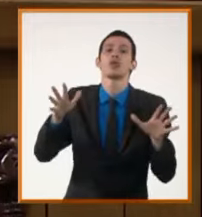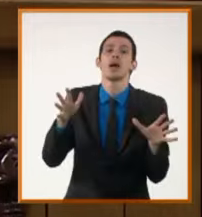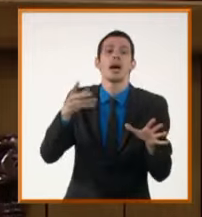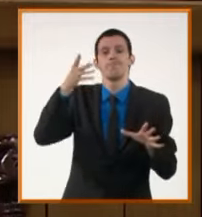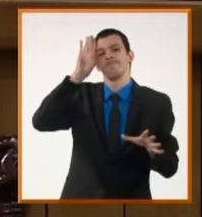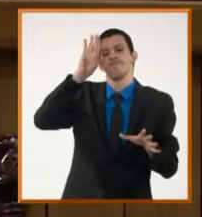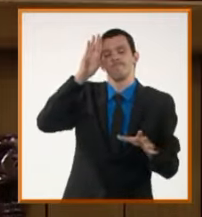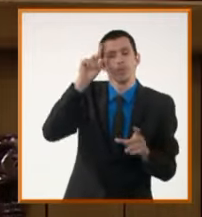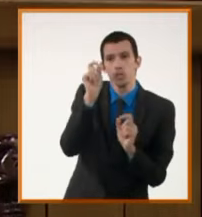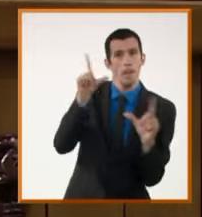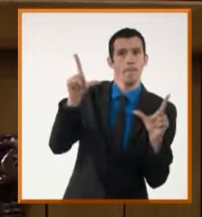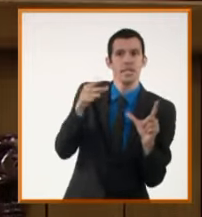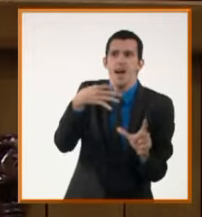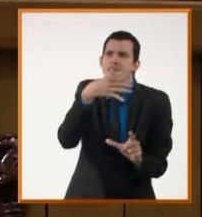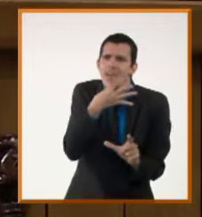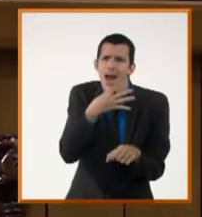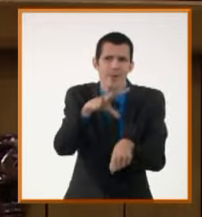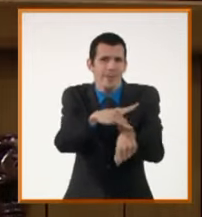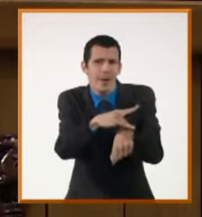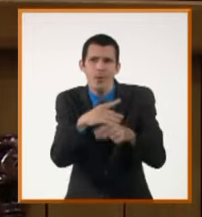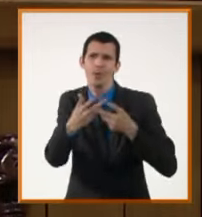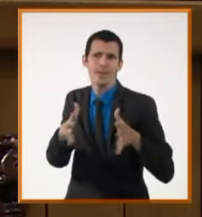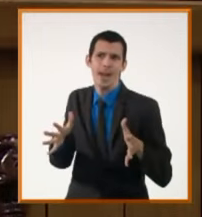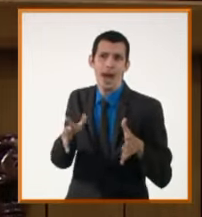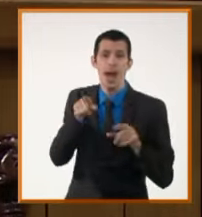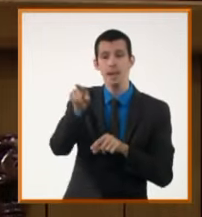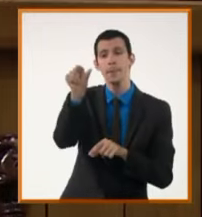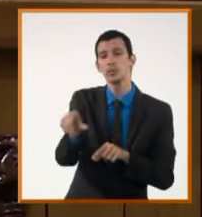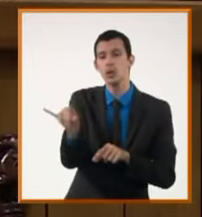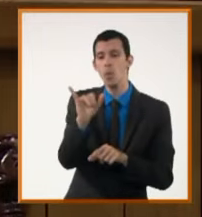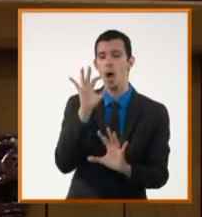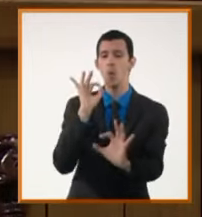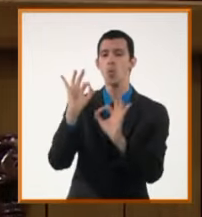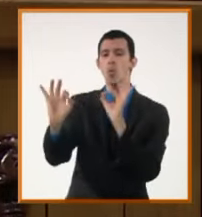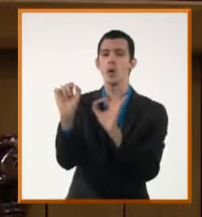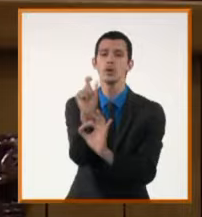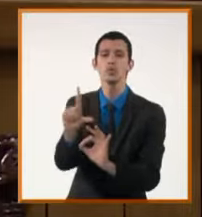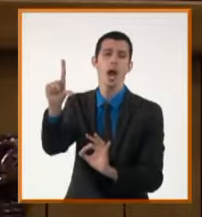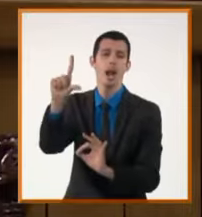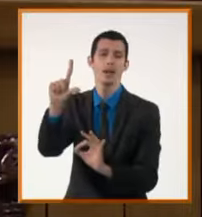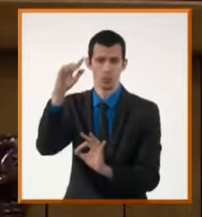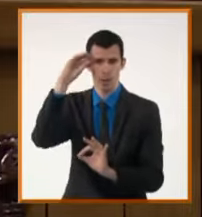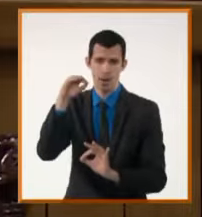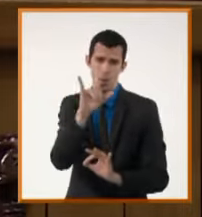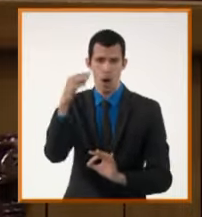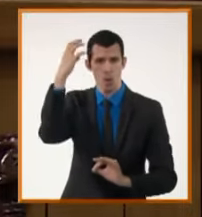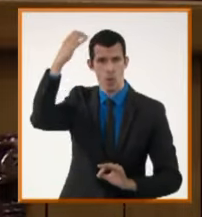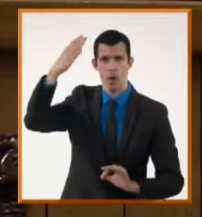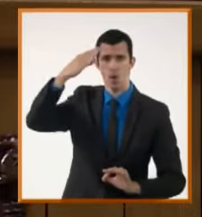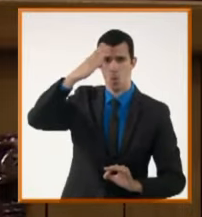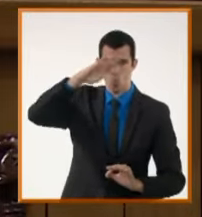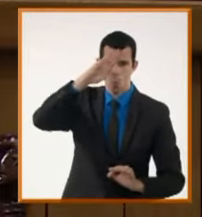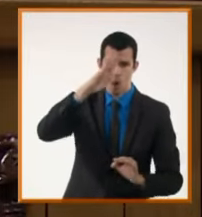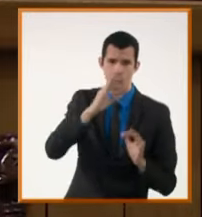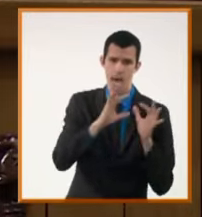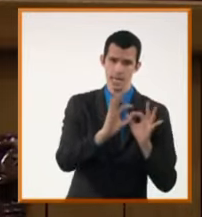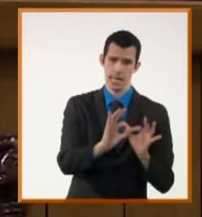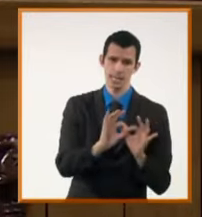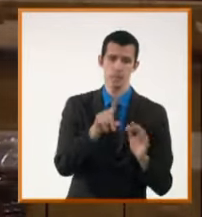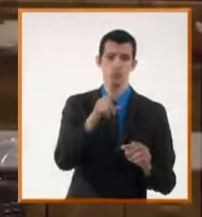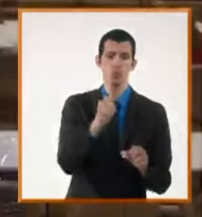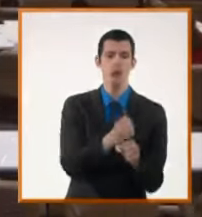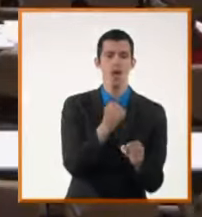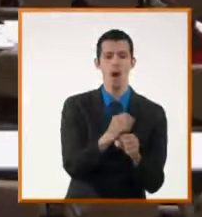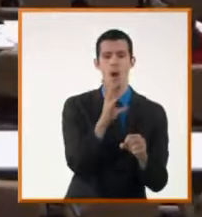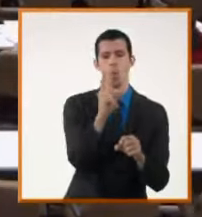no tiene una seguridad social. Y nosotros, más que para poder arreglar esa indisciplina, que de hecho tenemos que arreglarla, tenemos